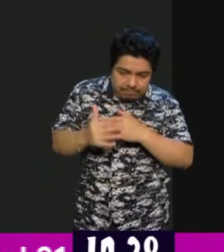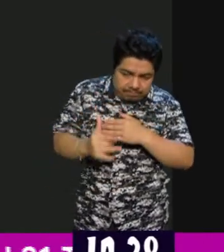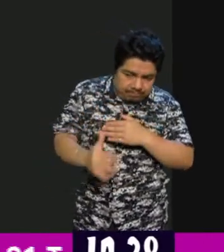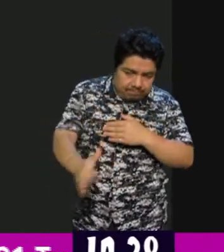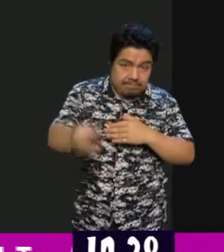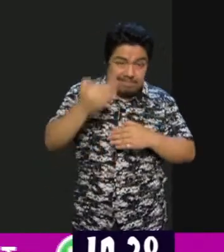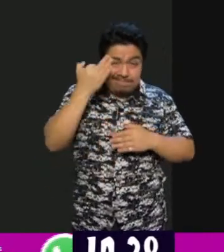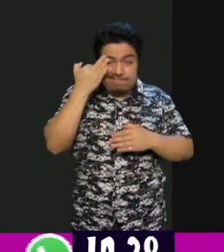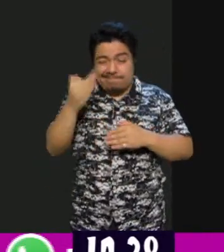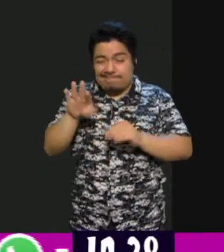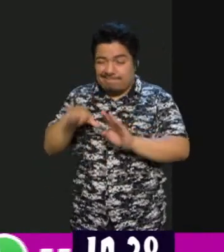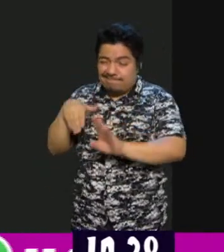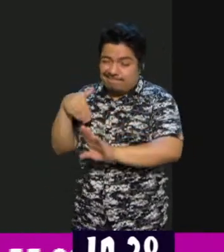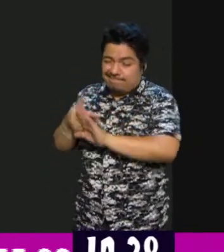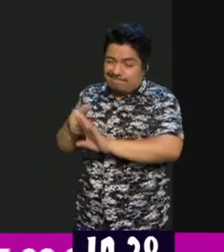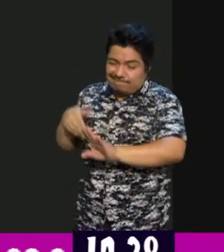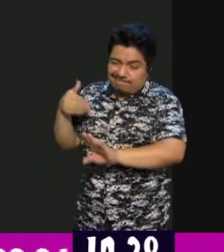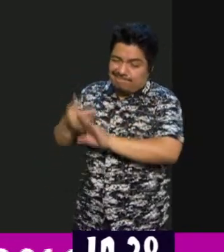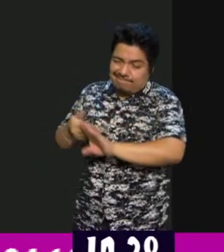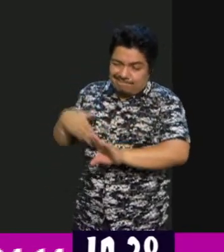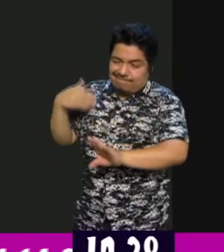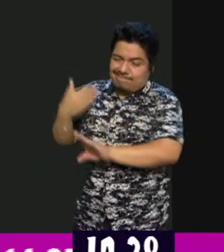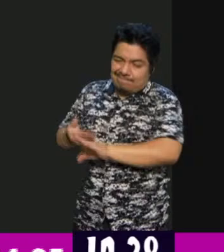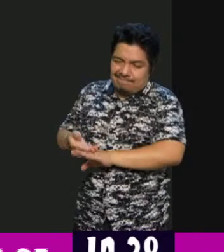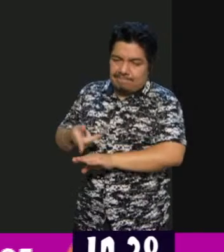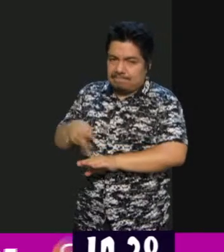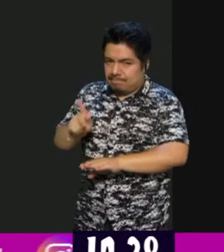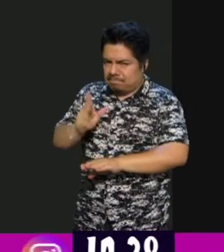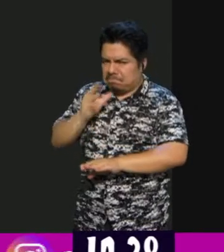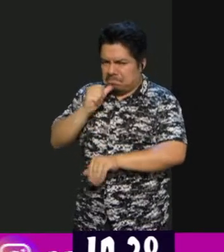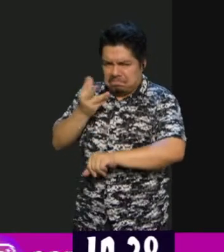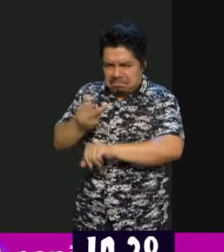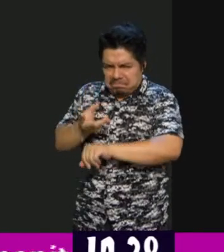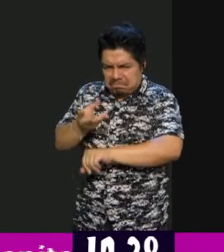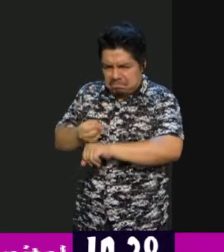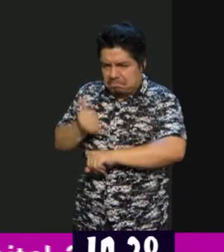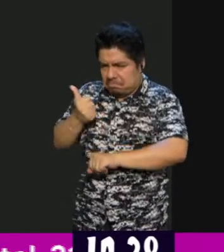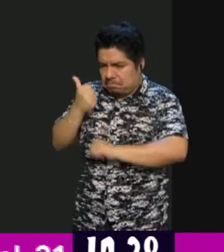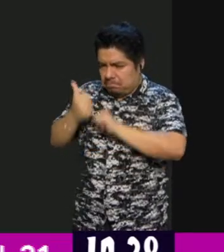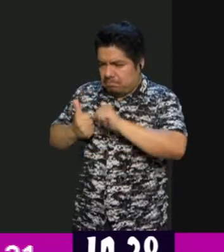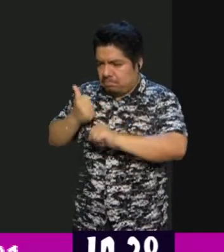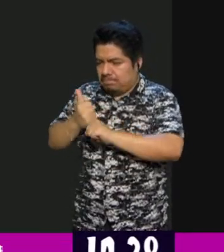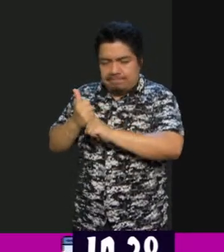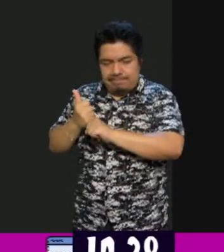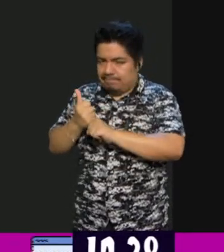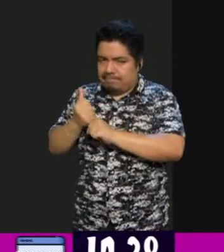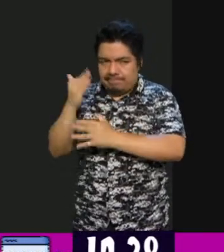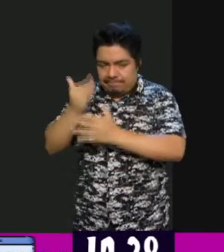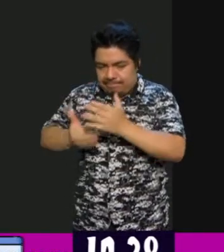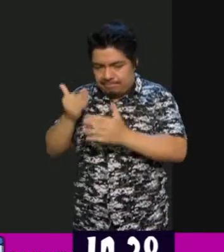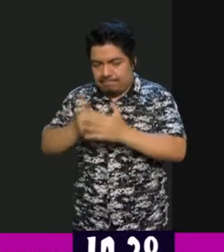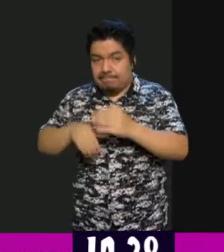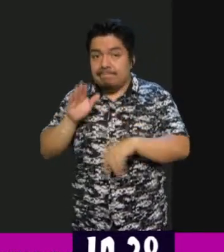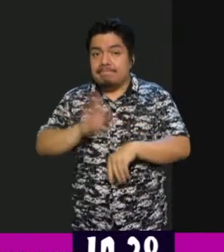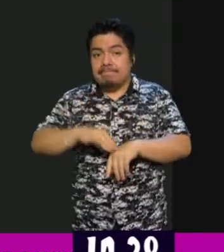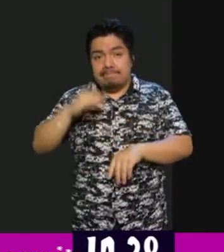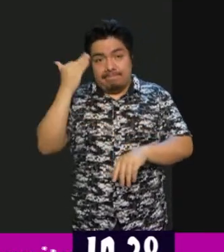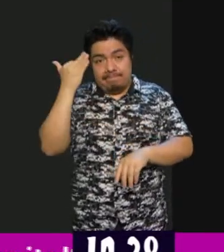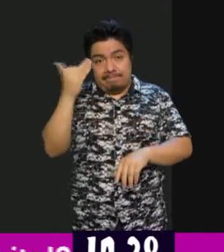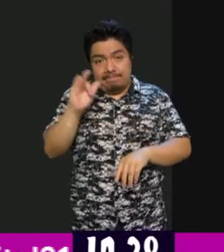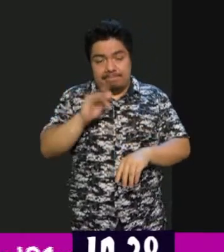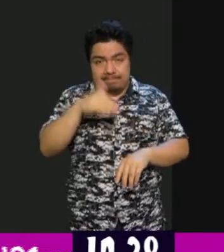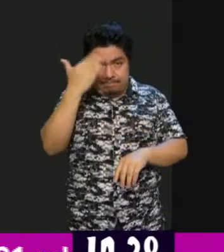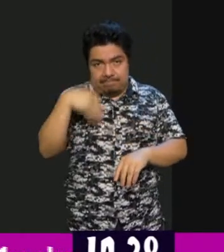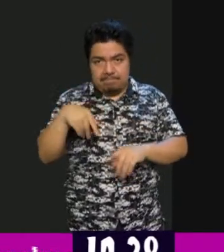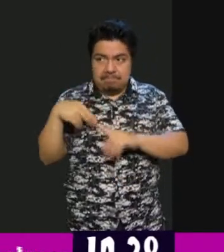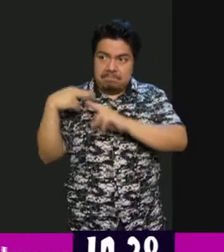sido atacado al presidente, pero pues tampoco iba a resolver este tema en 6 años, le quedó corto el tiempo, después de haber vivido